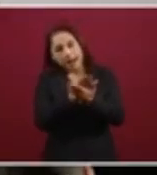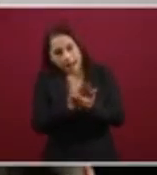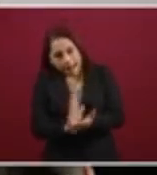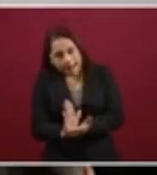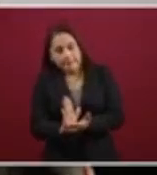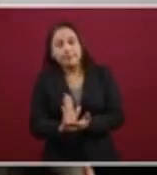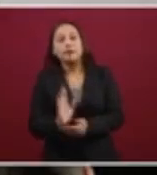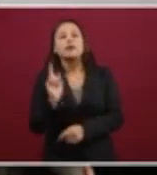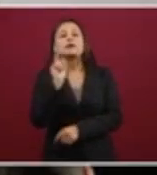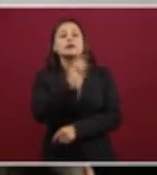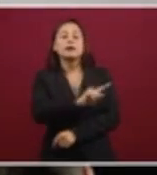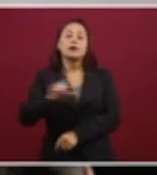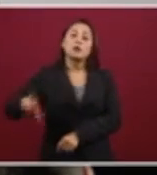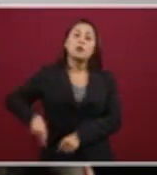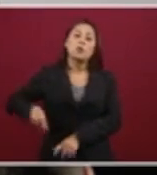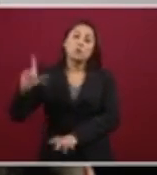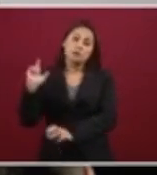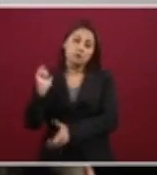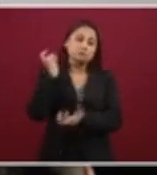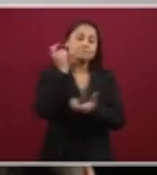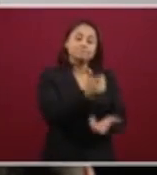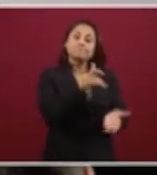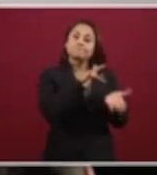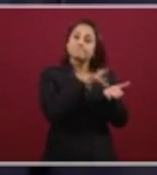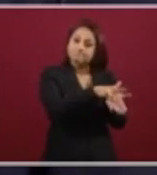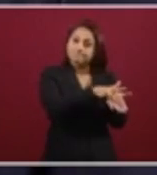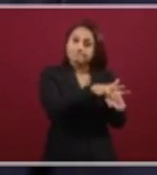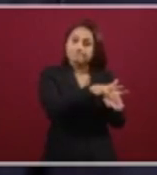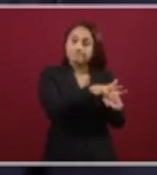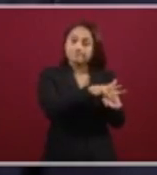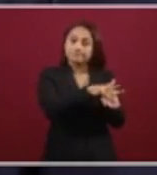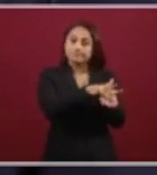recursos adicionales del gobierno,